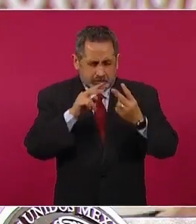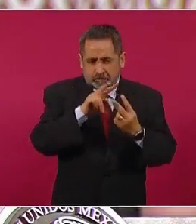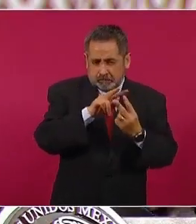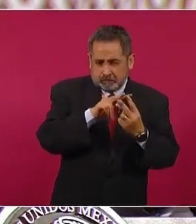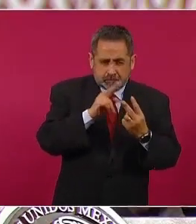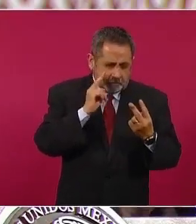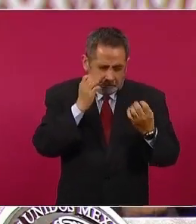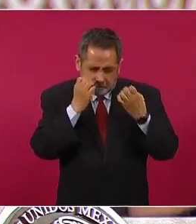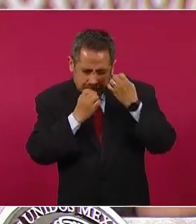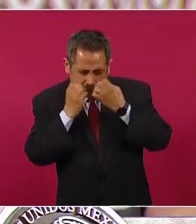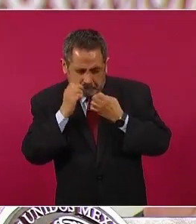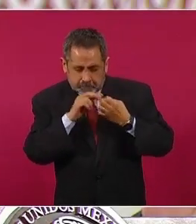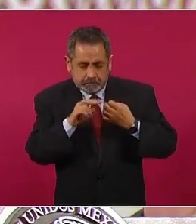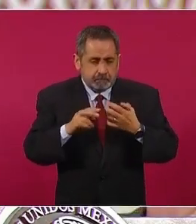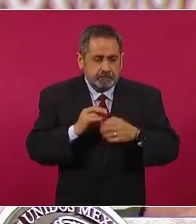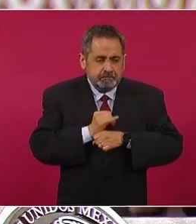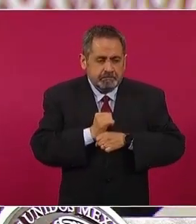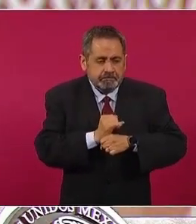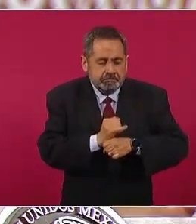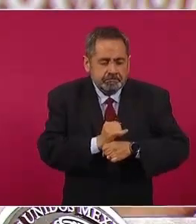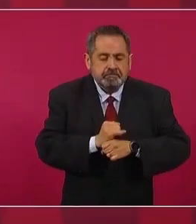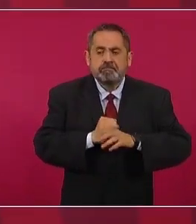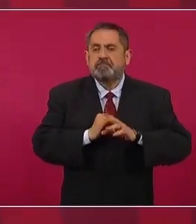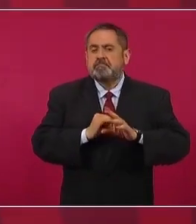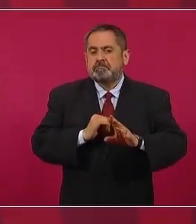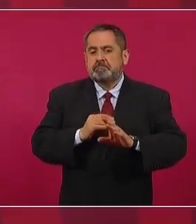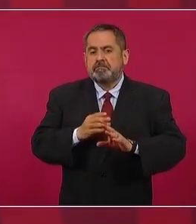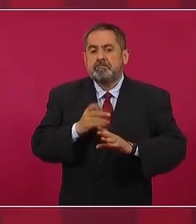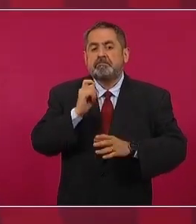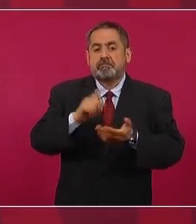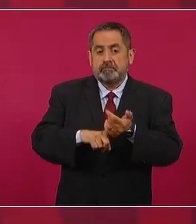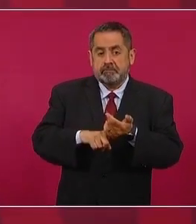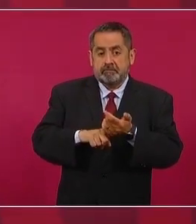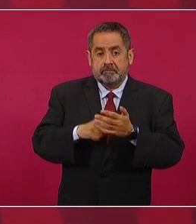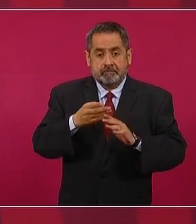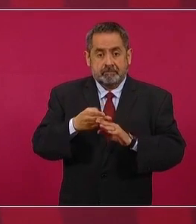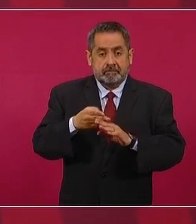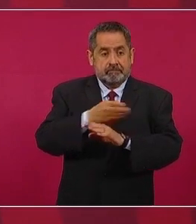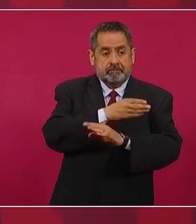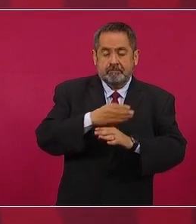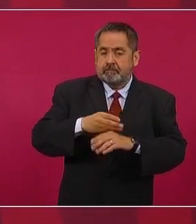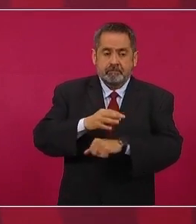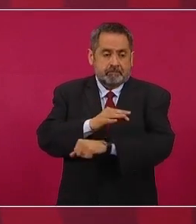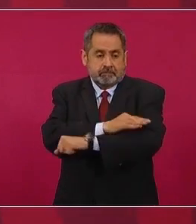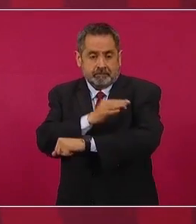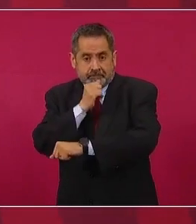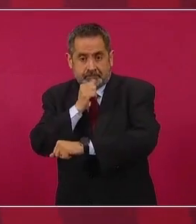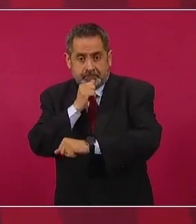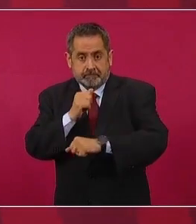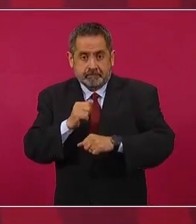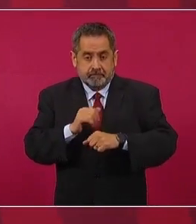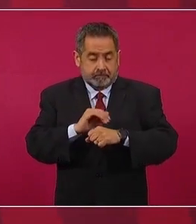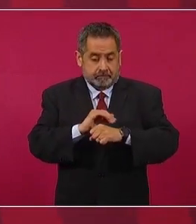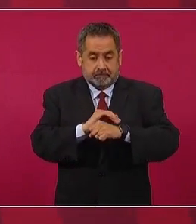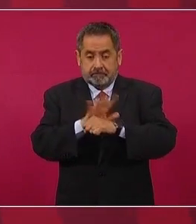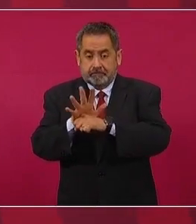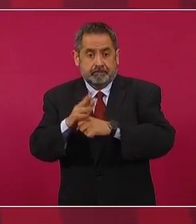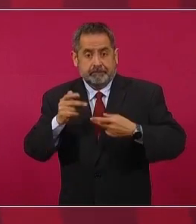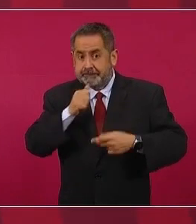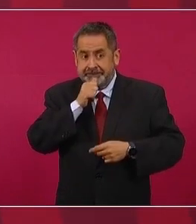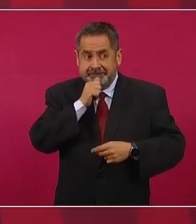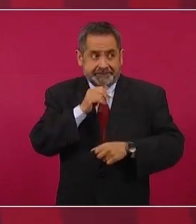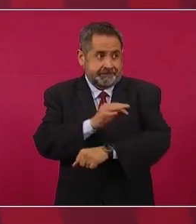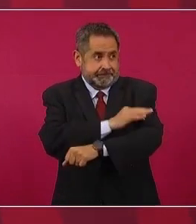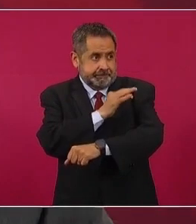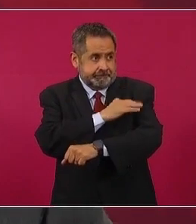Paxlovid, se investigaron antes de tener altas coberturas de vacunación en personas no vacunadas